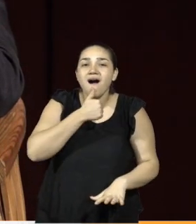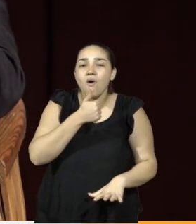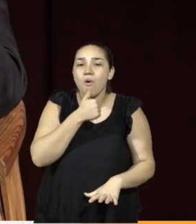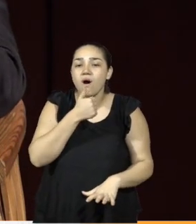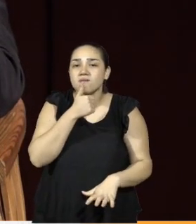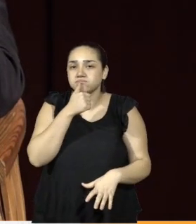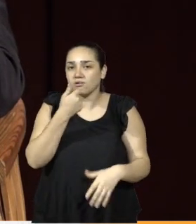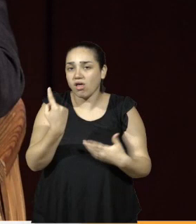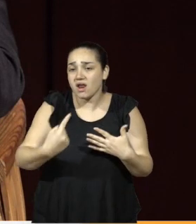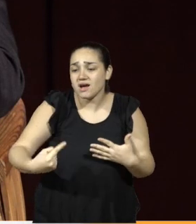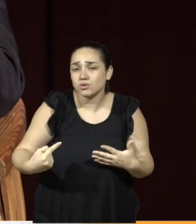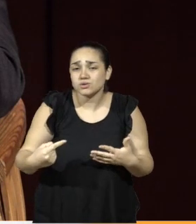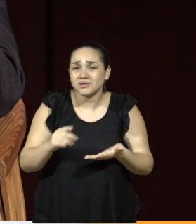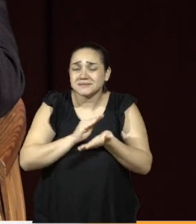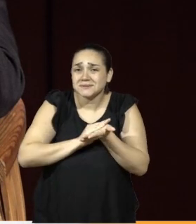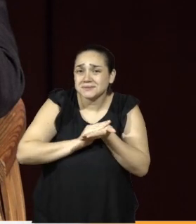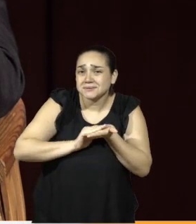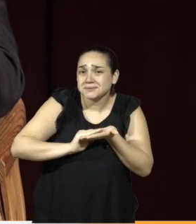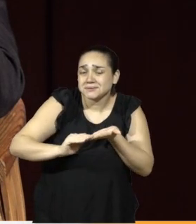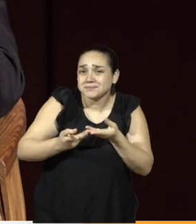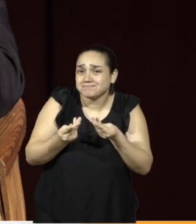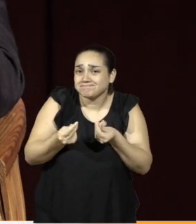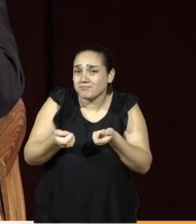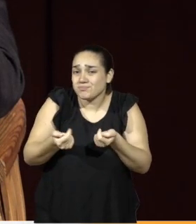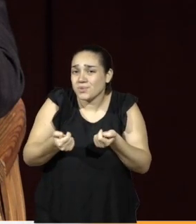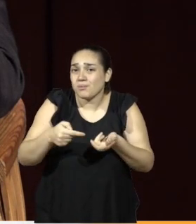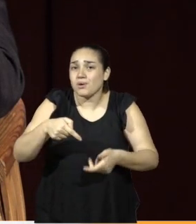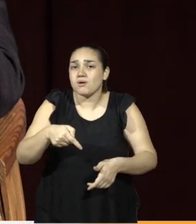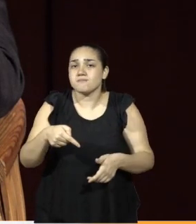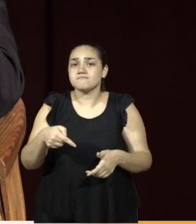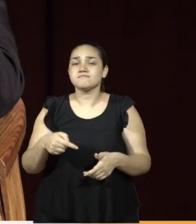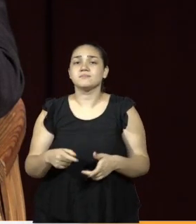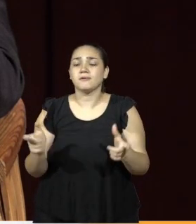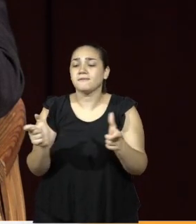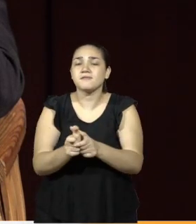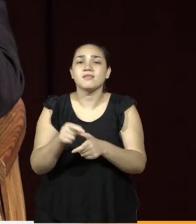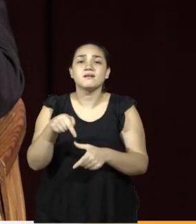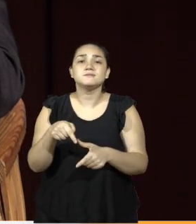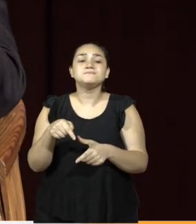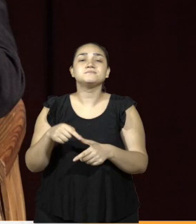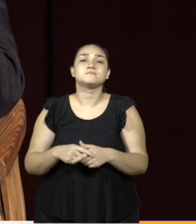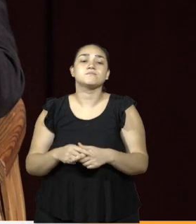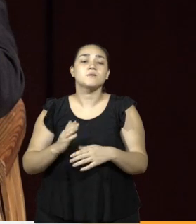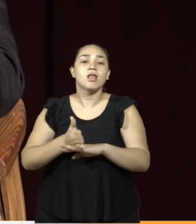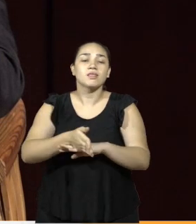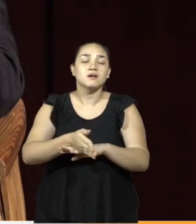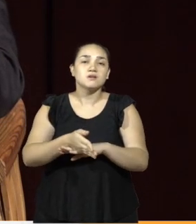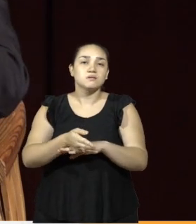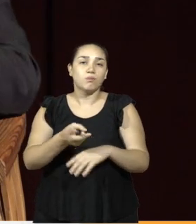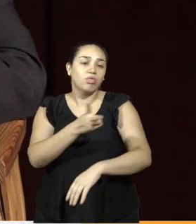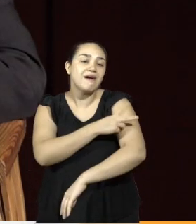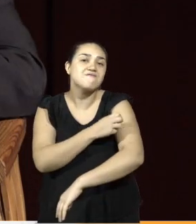finito en los últimos tiempos, entonces bueno, se ha tomado como intervención de realizar estos anillos cortafuegos como línea de defensa.